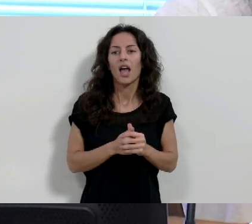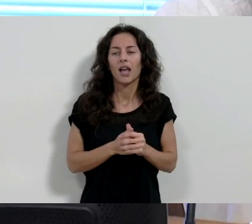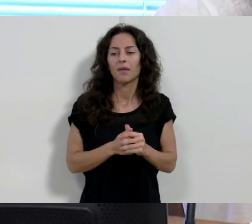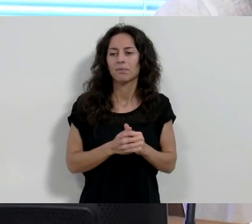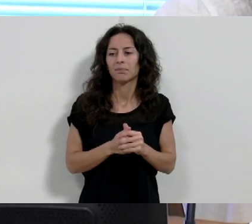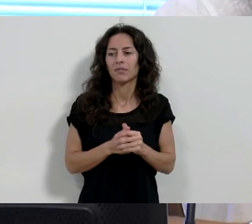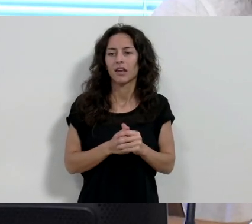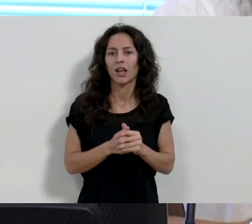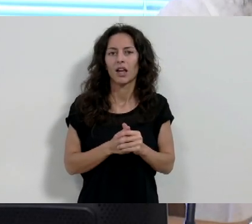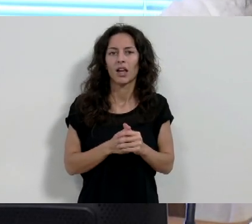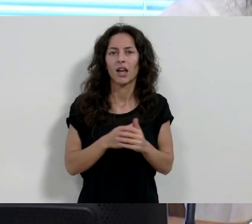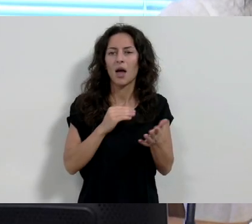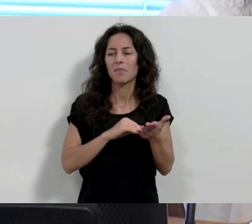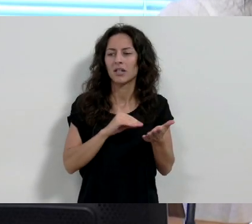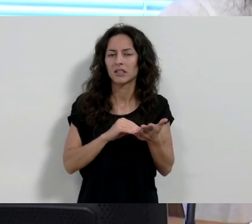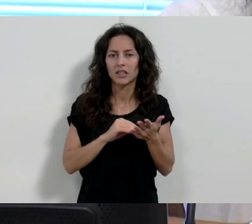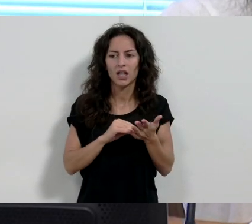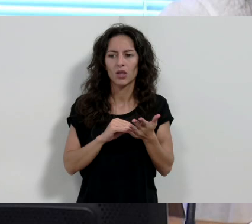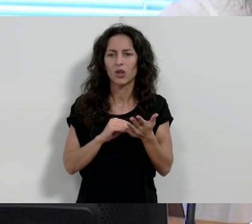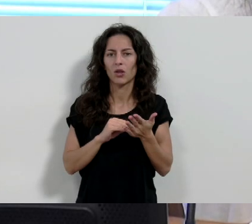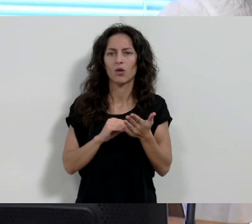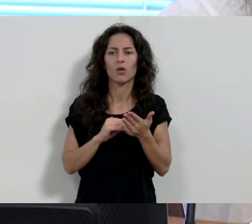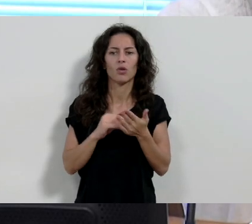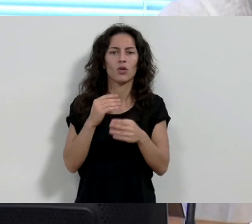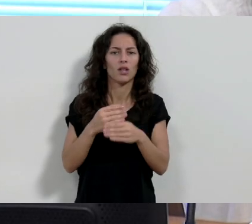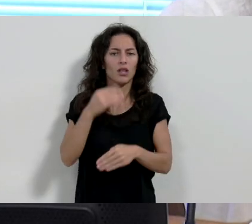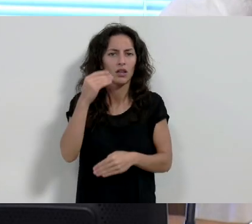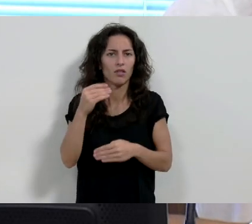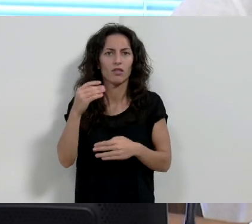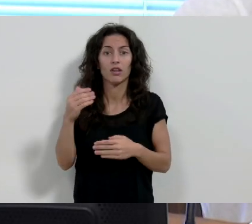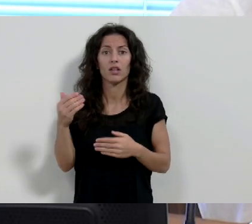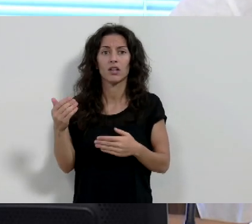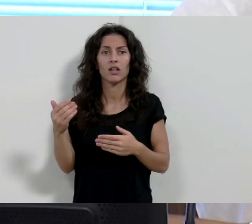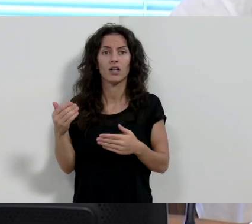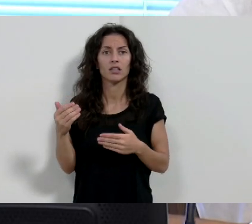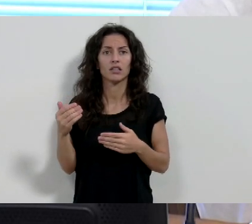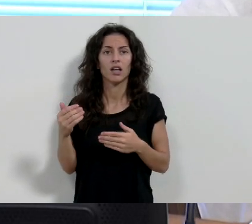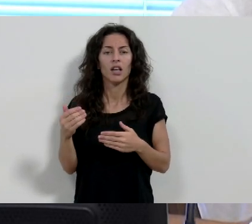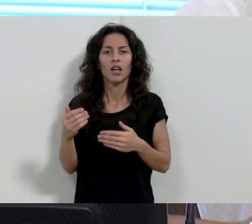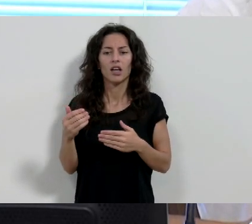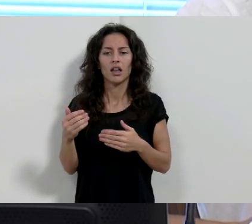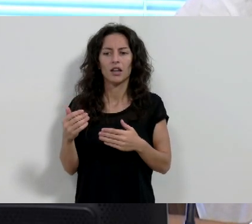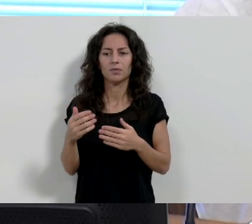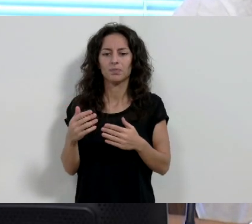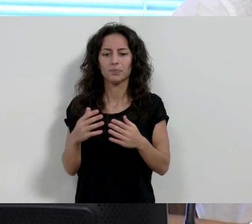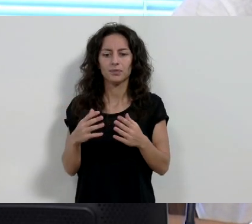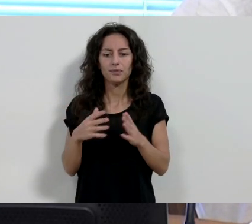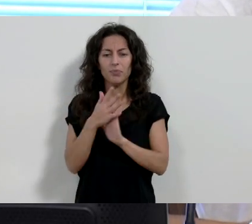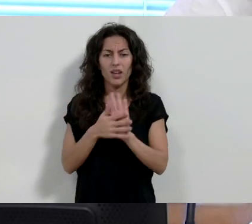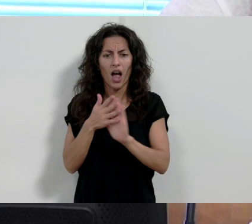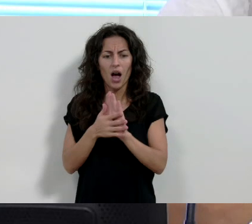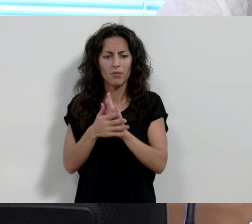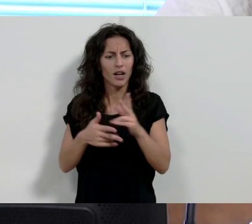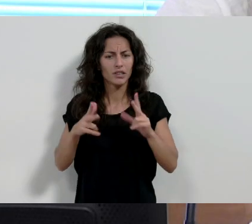recordarles que esto existe y fomentar no solamente que las retiren en espacios que son especialmente susceptibles de que se vuelva a